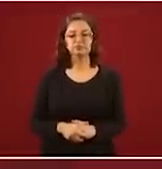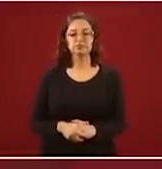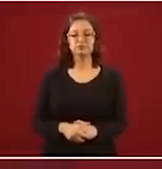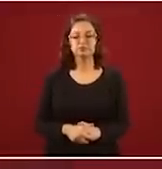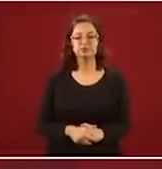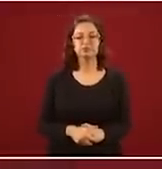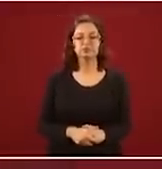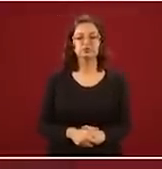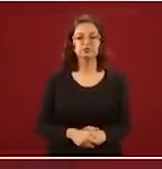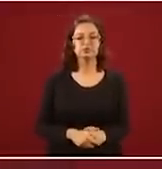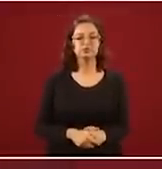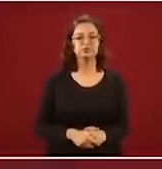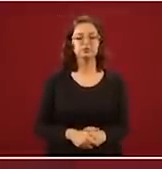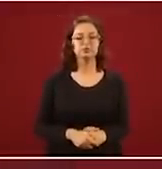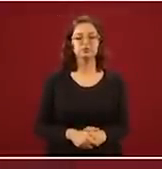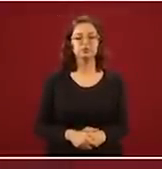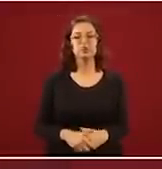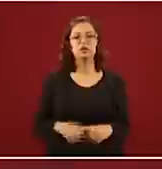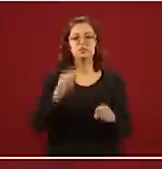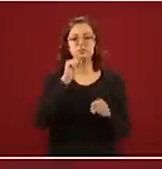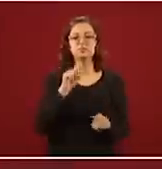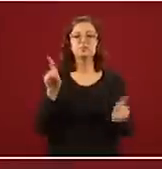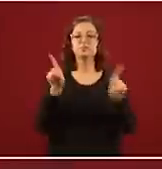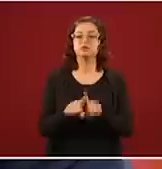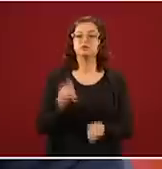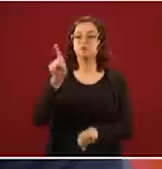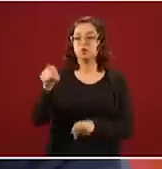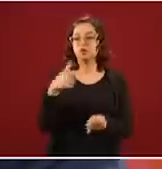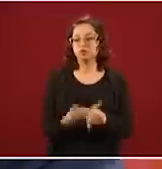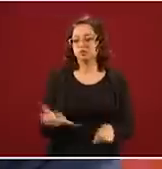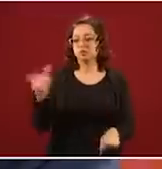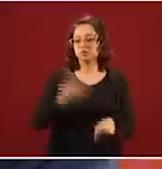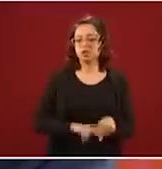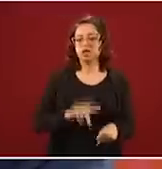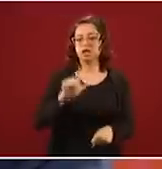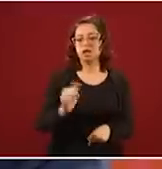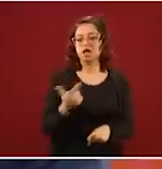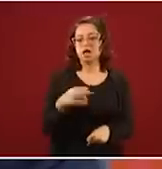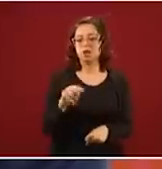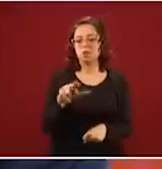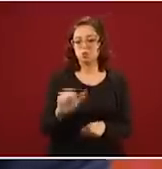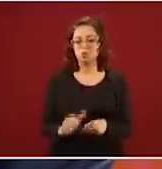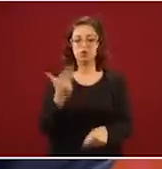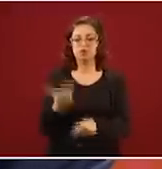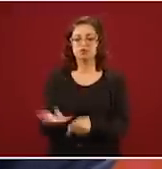de La Laguna, de Gómez Palacio,